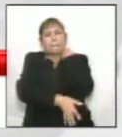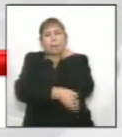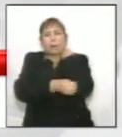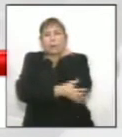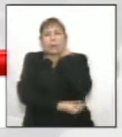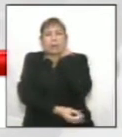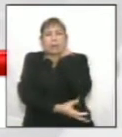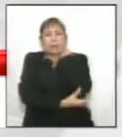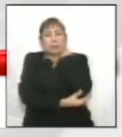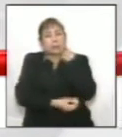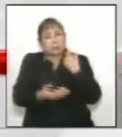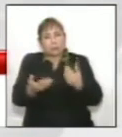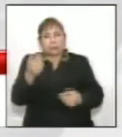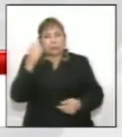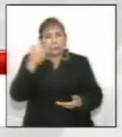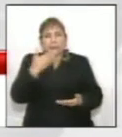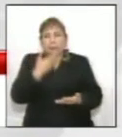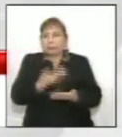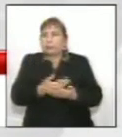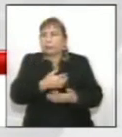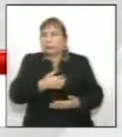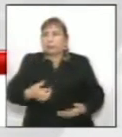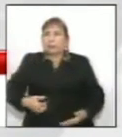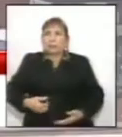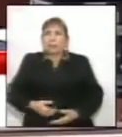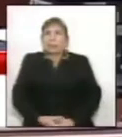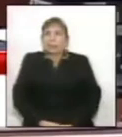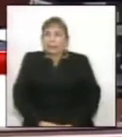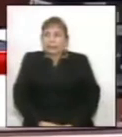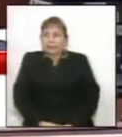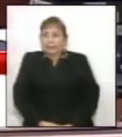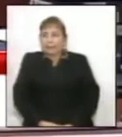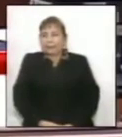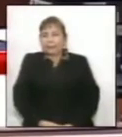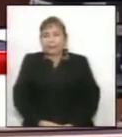pobreza. Muchas gracias, señor presidente. Muchas gracias, congresista. Tiene la palabra.